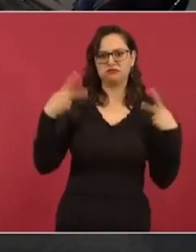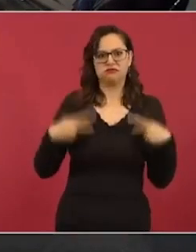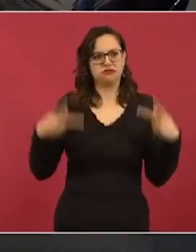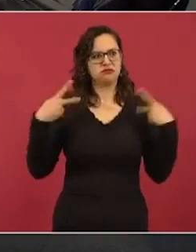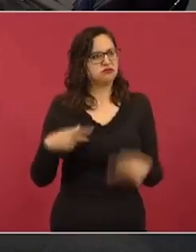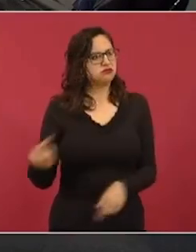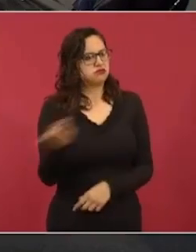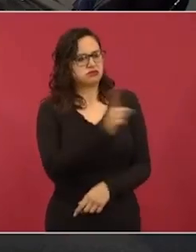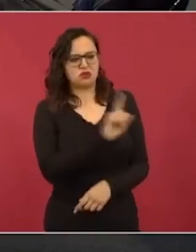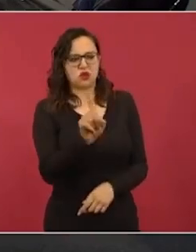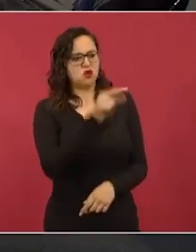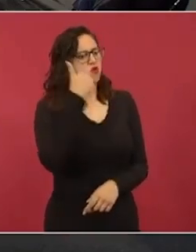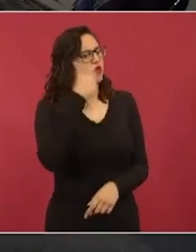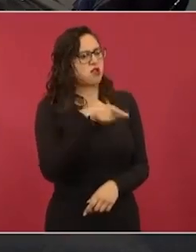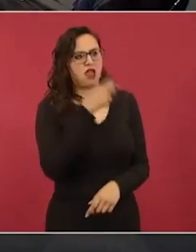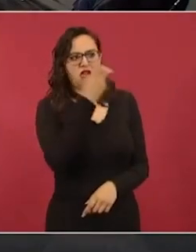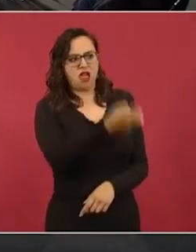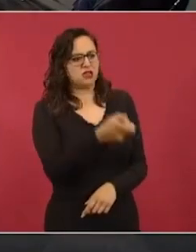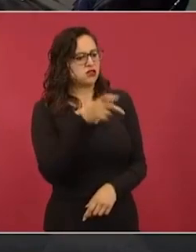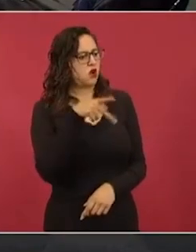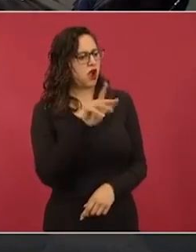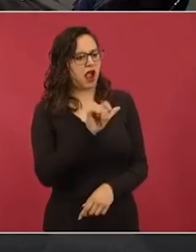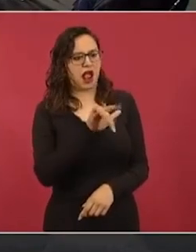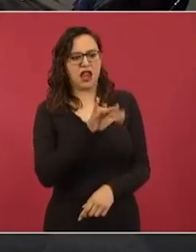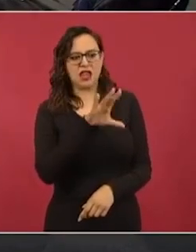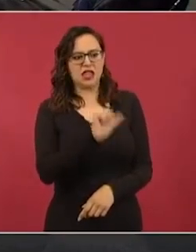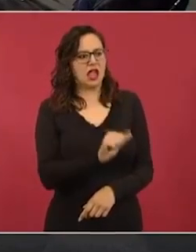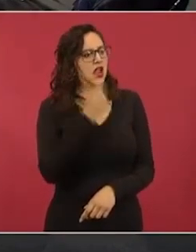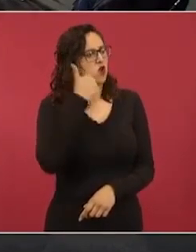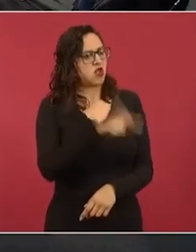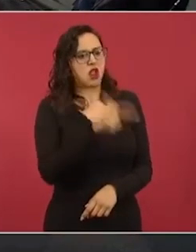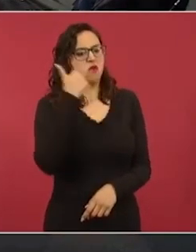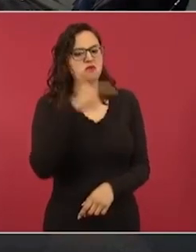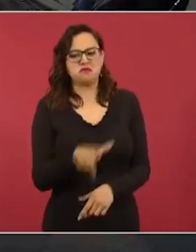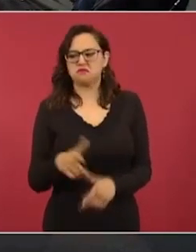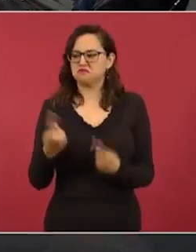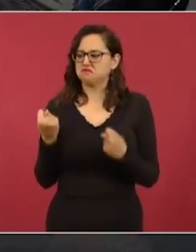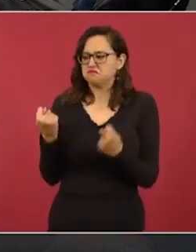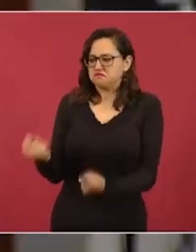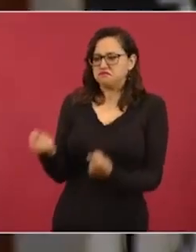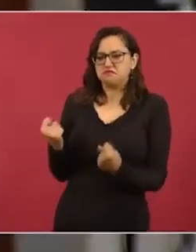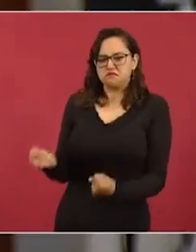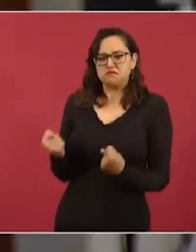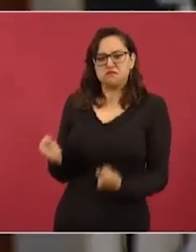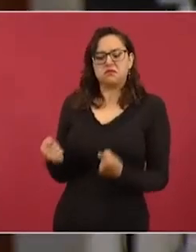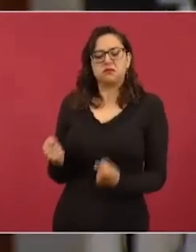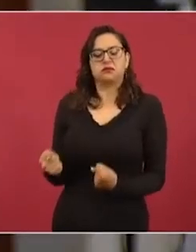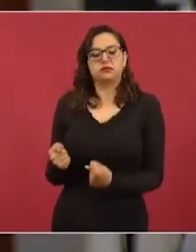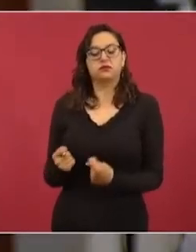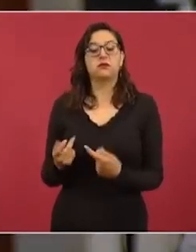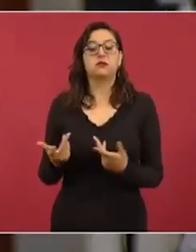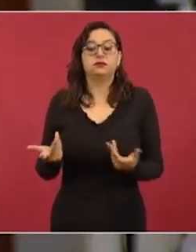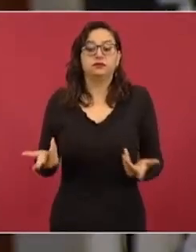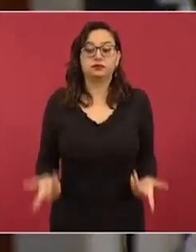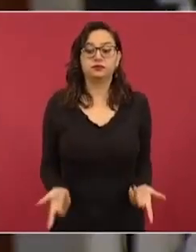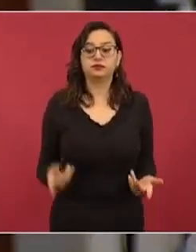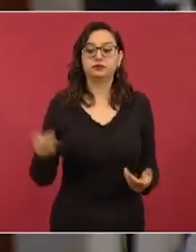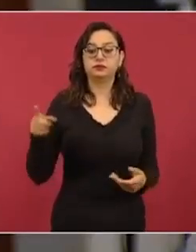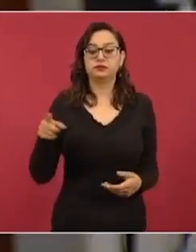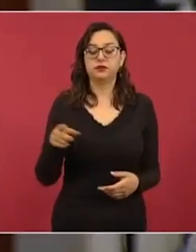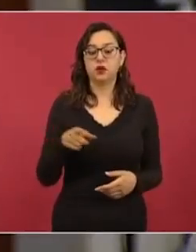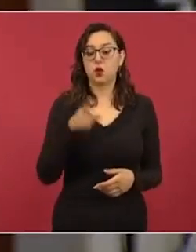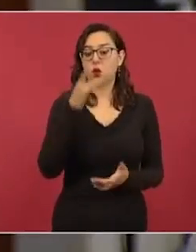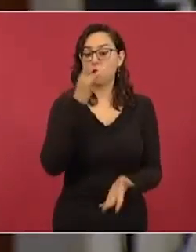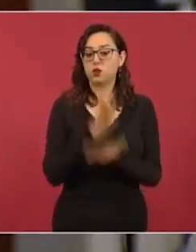el único medio que en esos años que decía de las protestas era